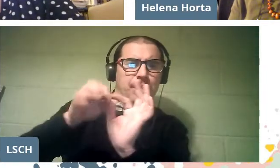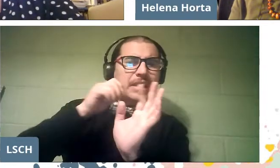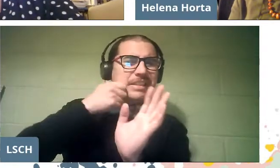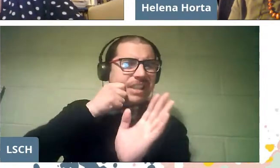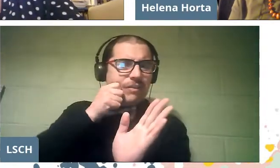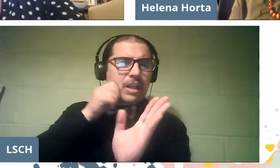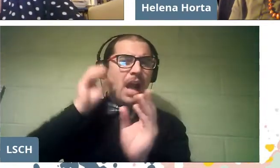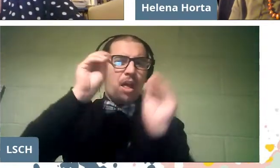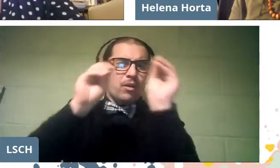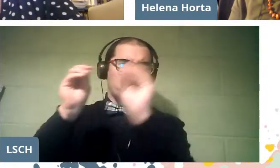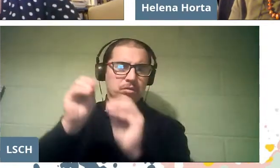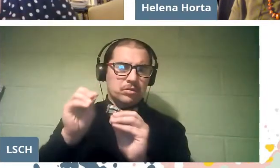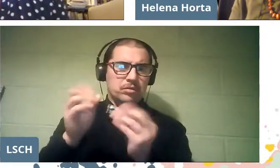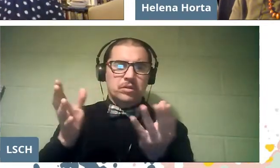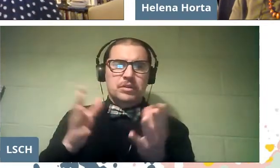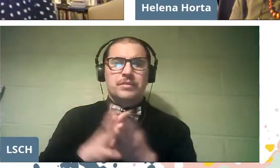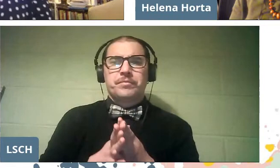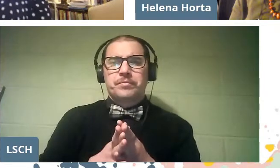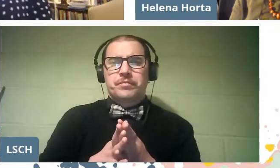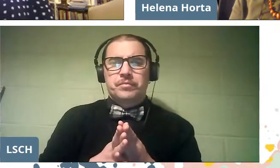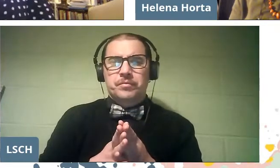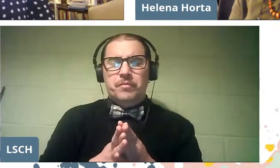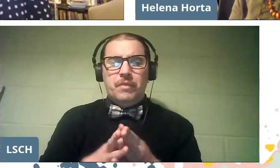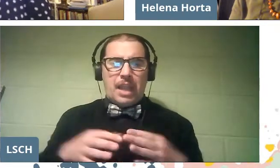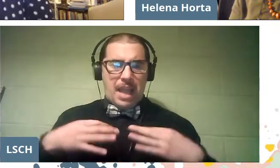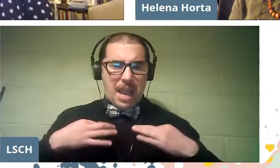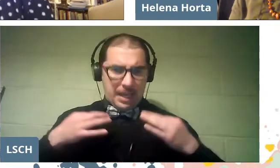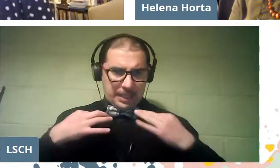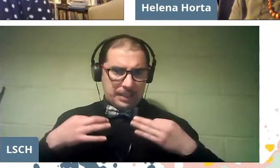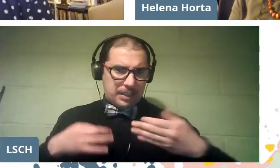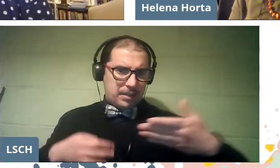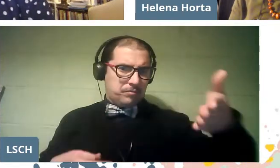Es darle al textil